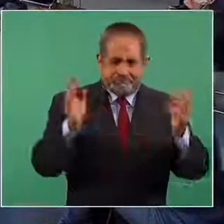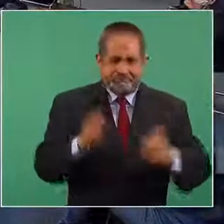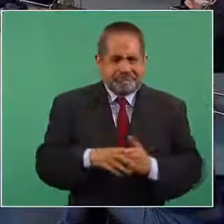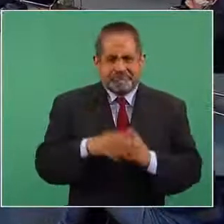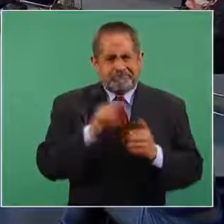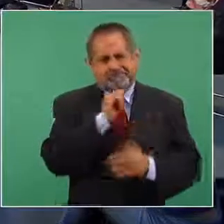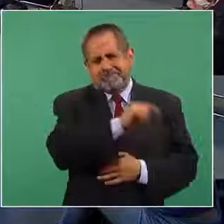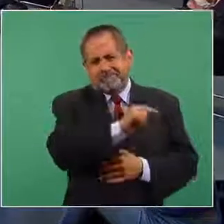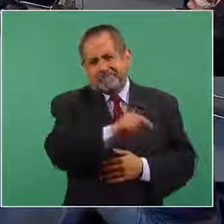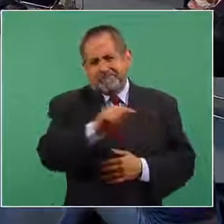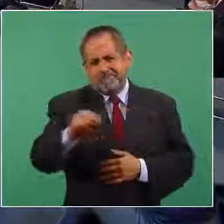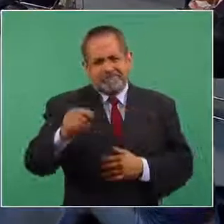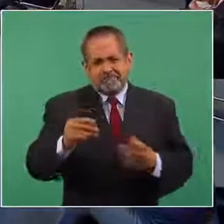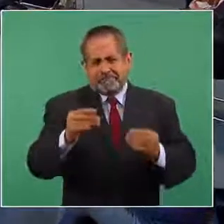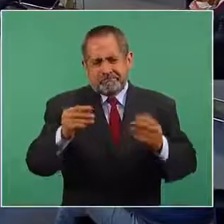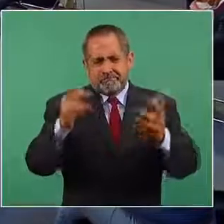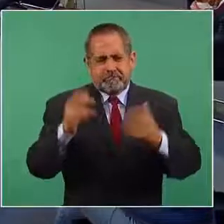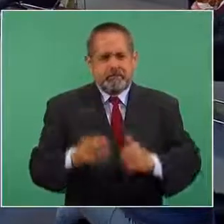sectores.